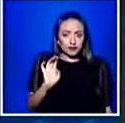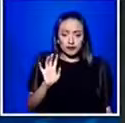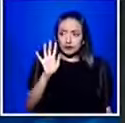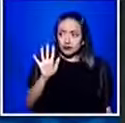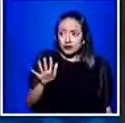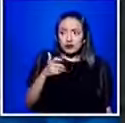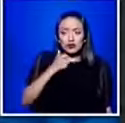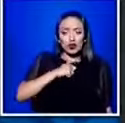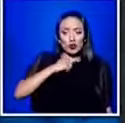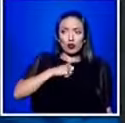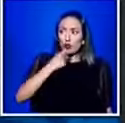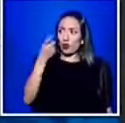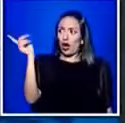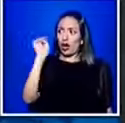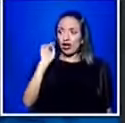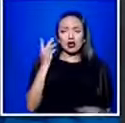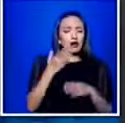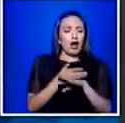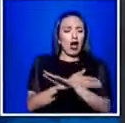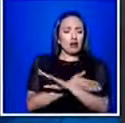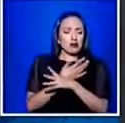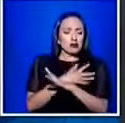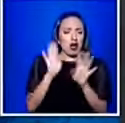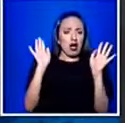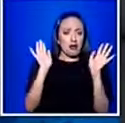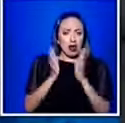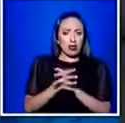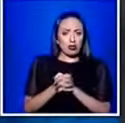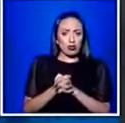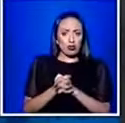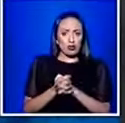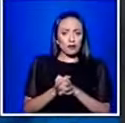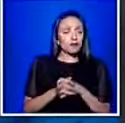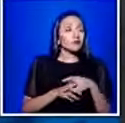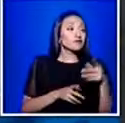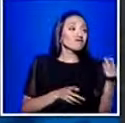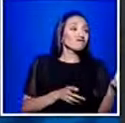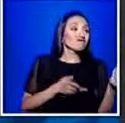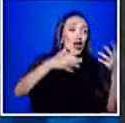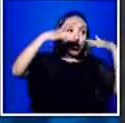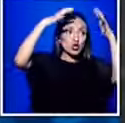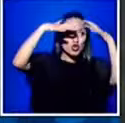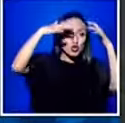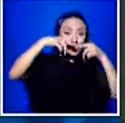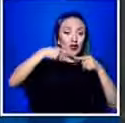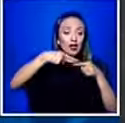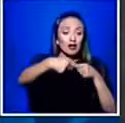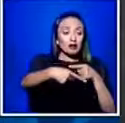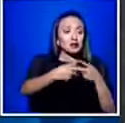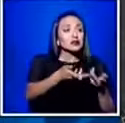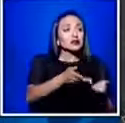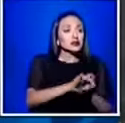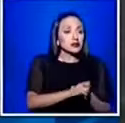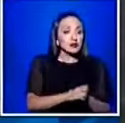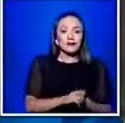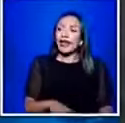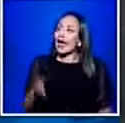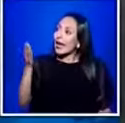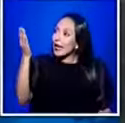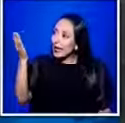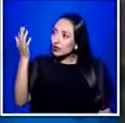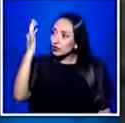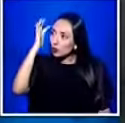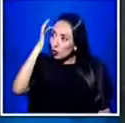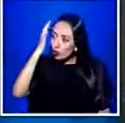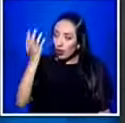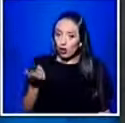esto, yo creo que hubiéramos acabado hace rato ya. Qué terrible, ya viene el aguacero, ya vienen las lluvias, ¿qué va a pasar? Otra vez, ya va a